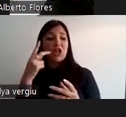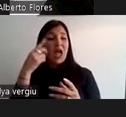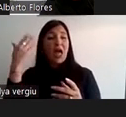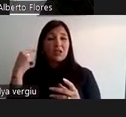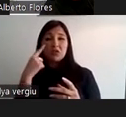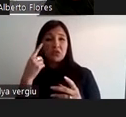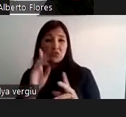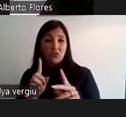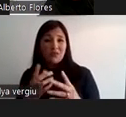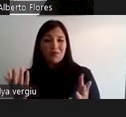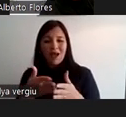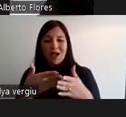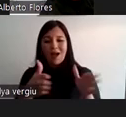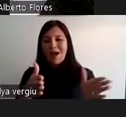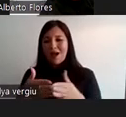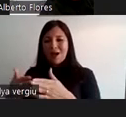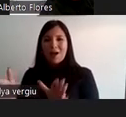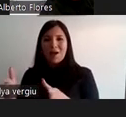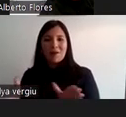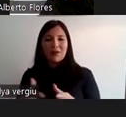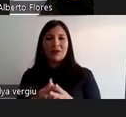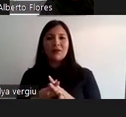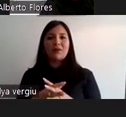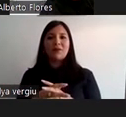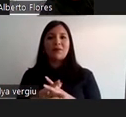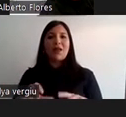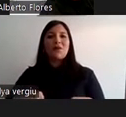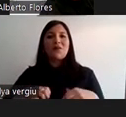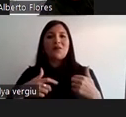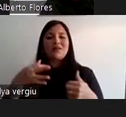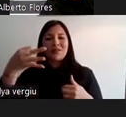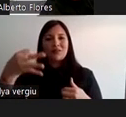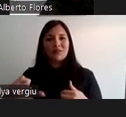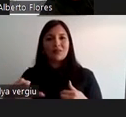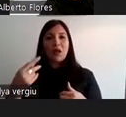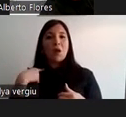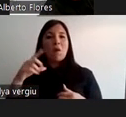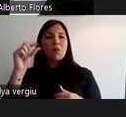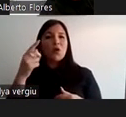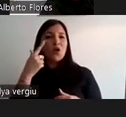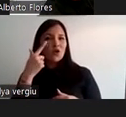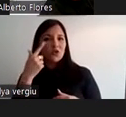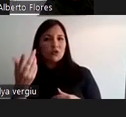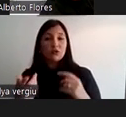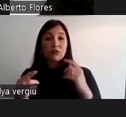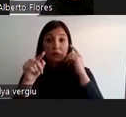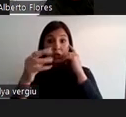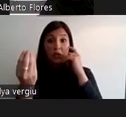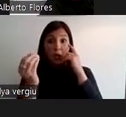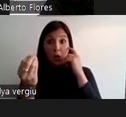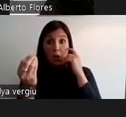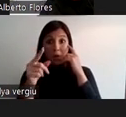donde podemos abrir el estos destinos que son vivencias auténticas y poco conocidas y es donde el joven quiere